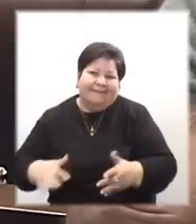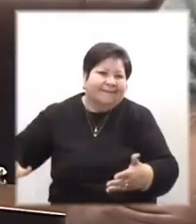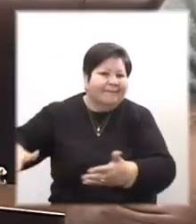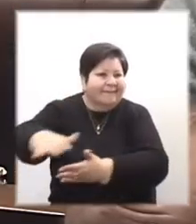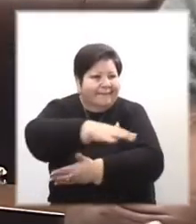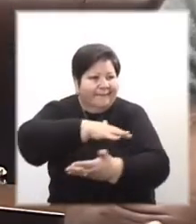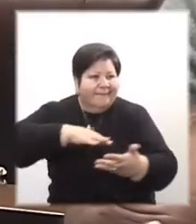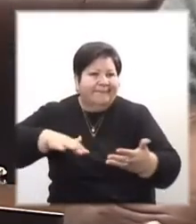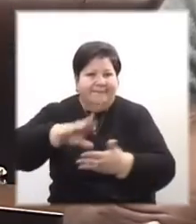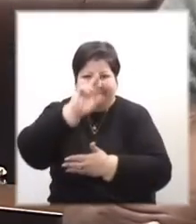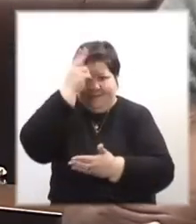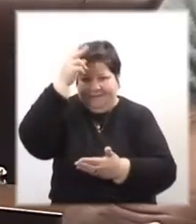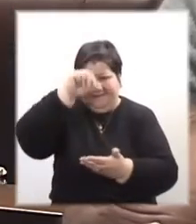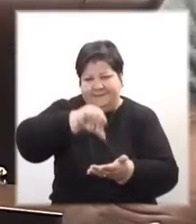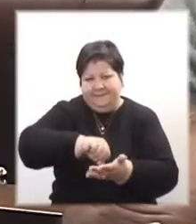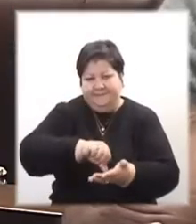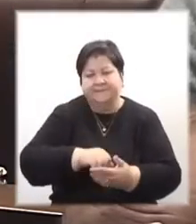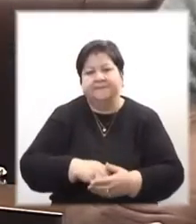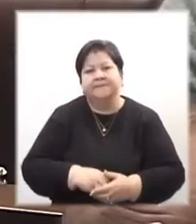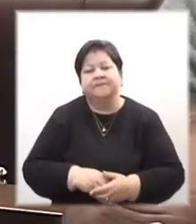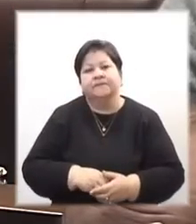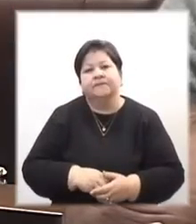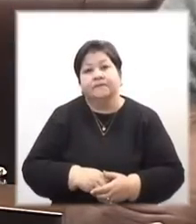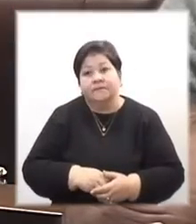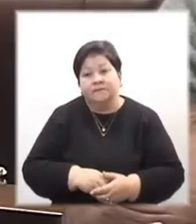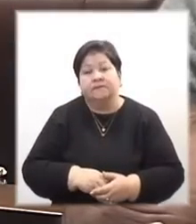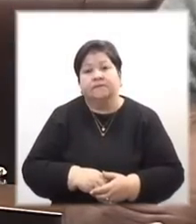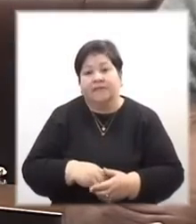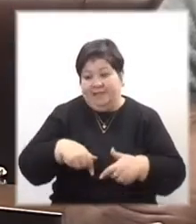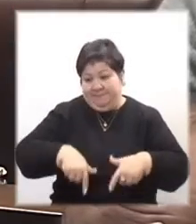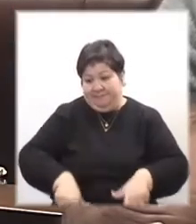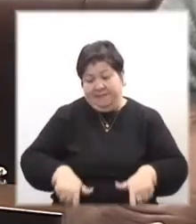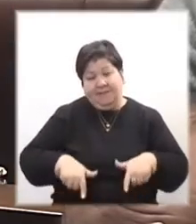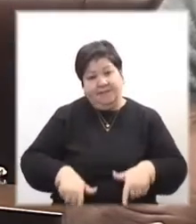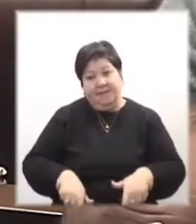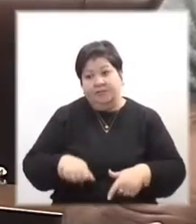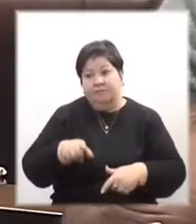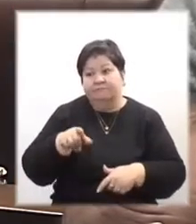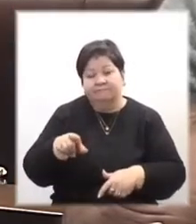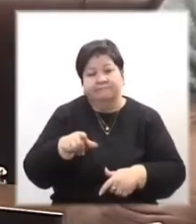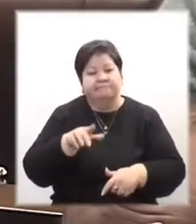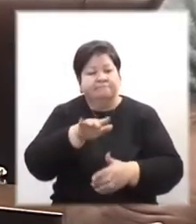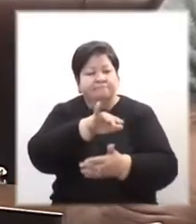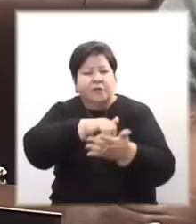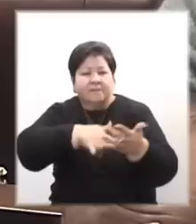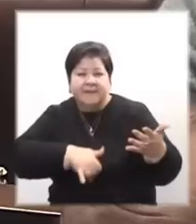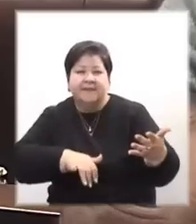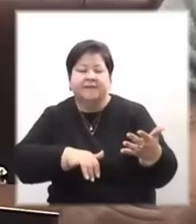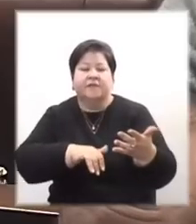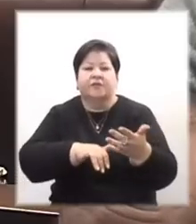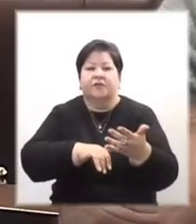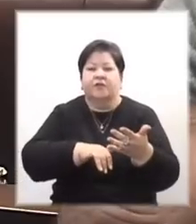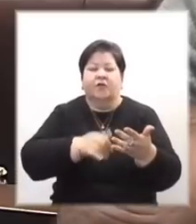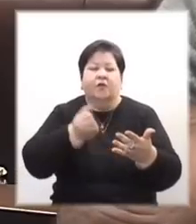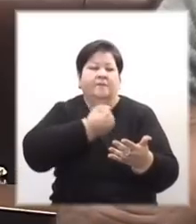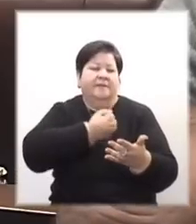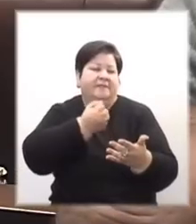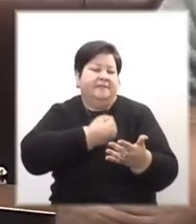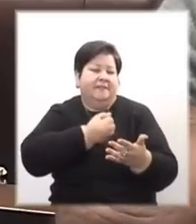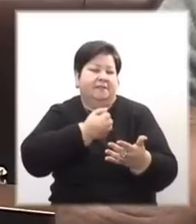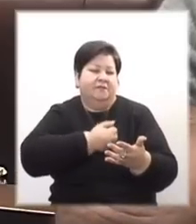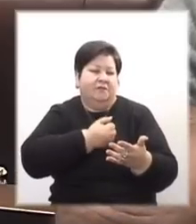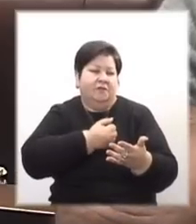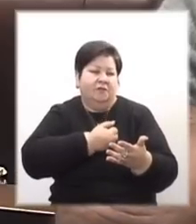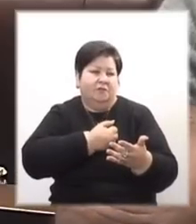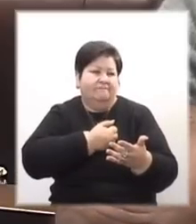Claramente, que sea este ministerio el que tenga un promedio anual de homicidios más alto de toda la historia, y eso lo